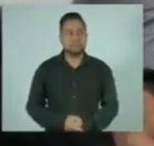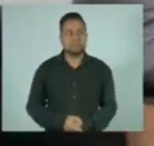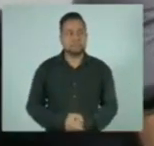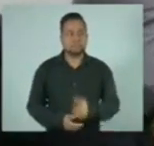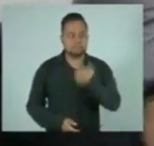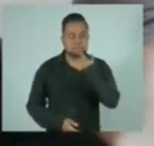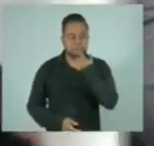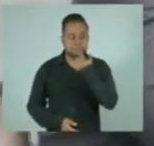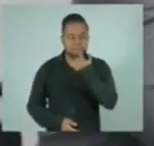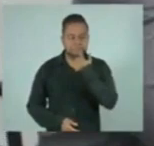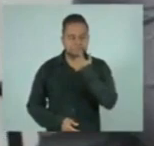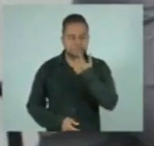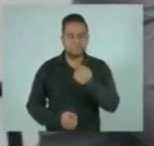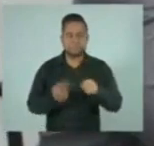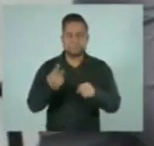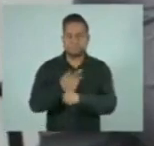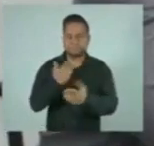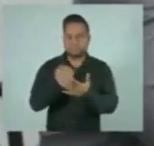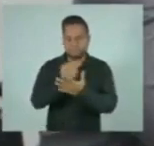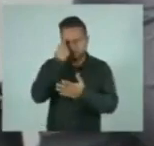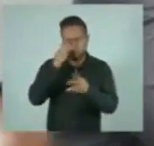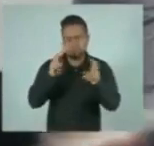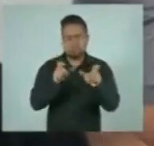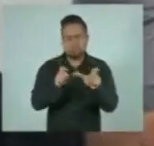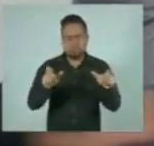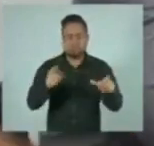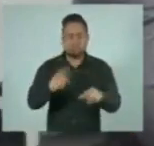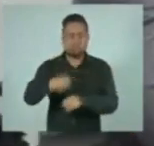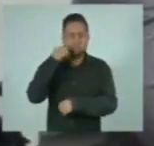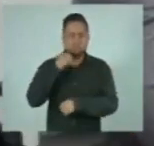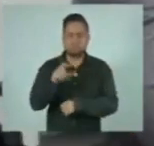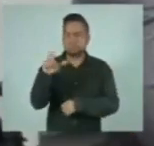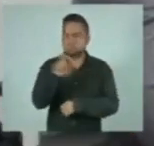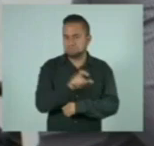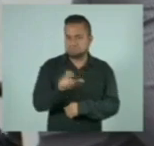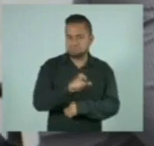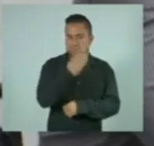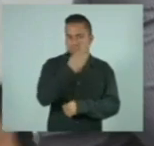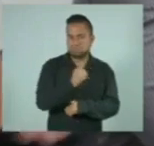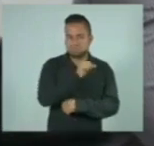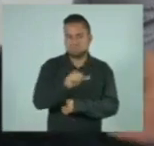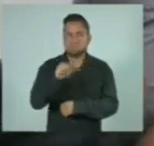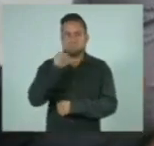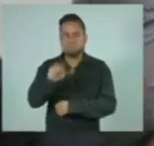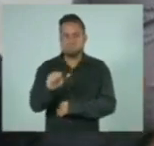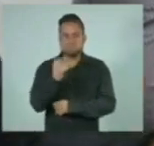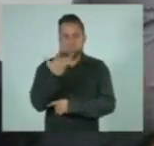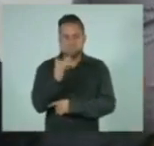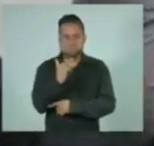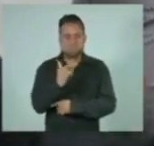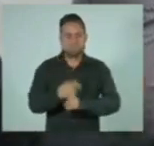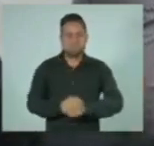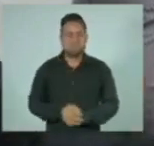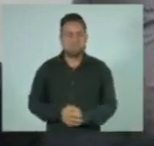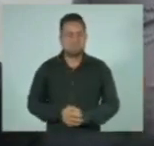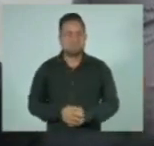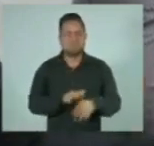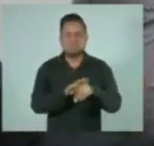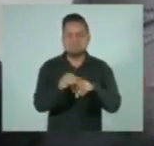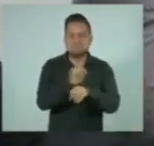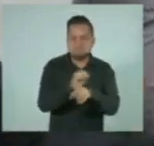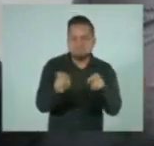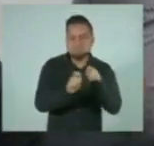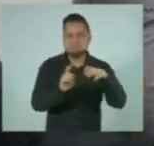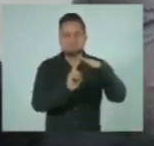Bien, vamos a informar lo que son acciones y logros en materia de seguridad de Oaxaca del 9 al 16 de julio. Bueno, tenemos los operativos de